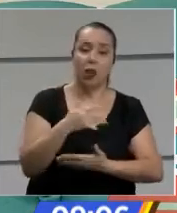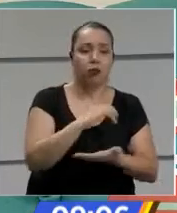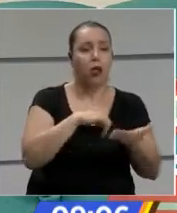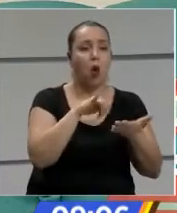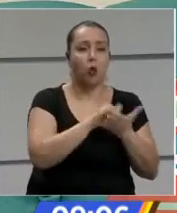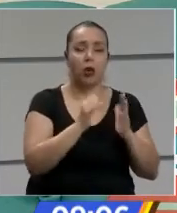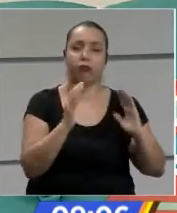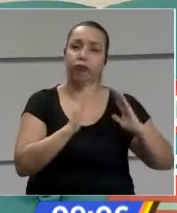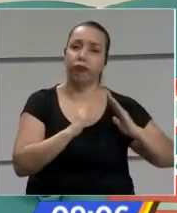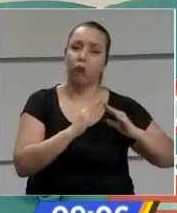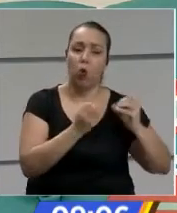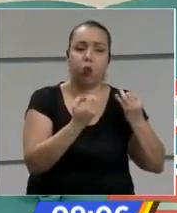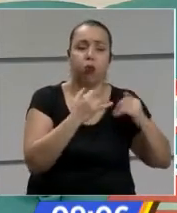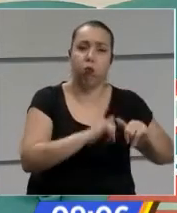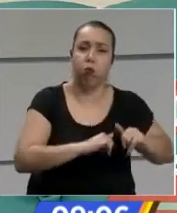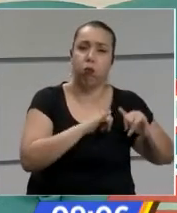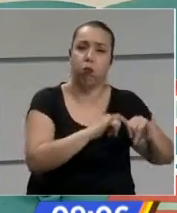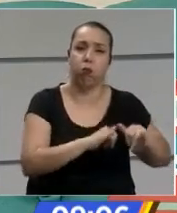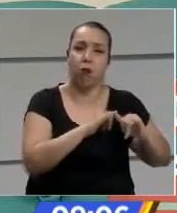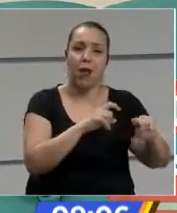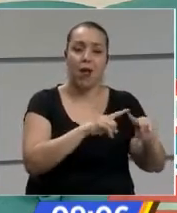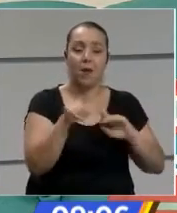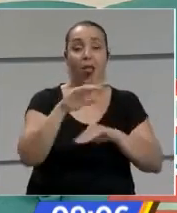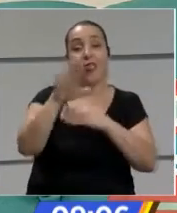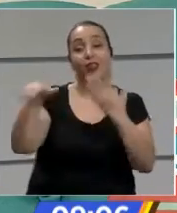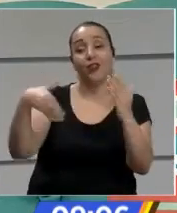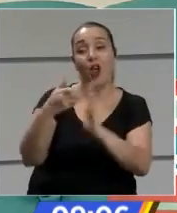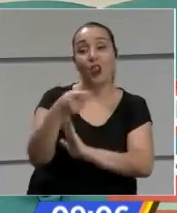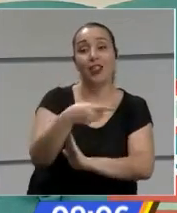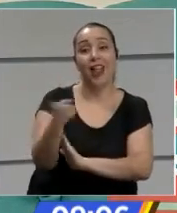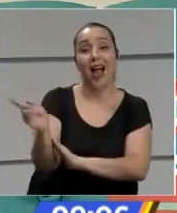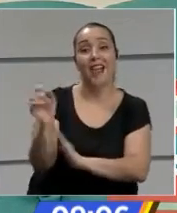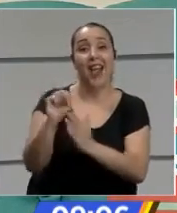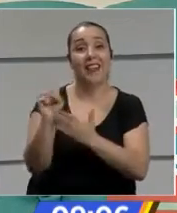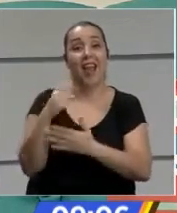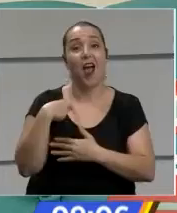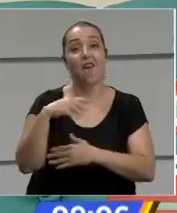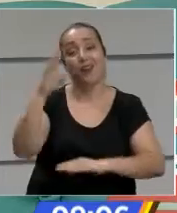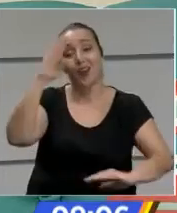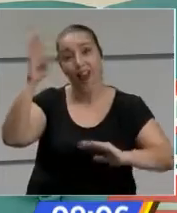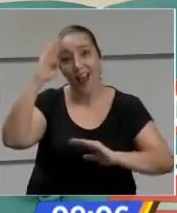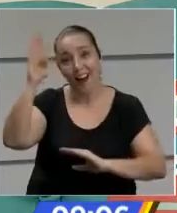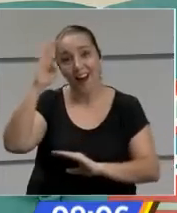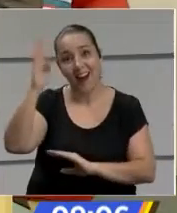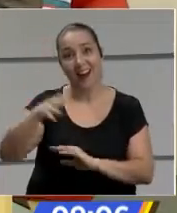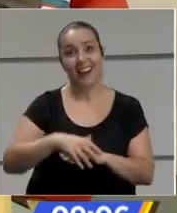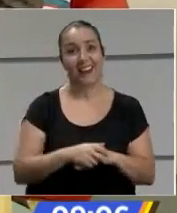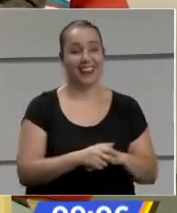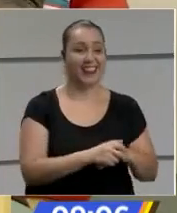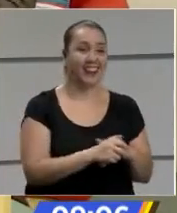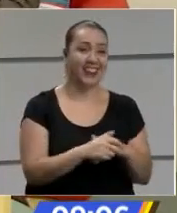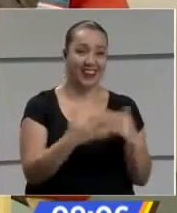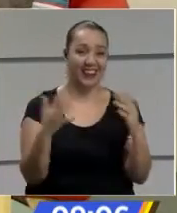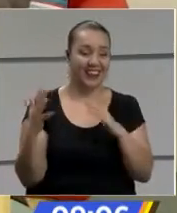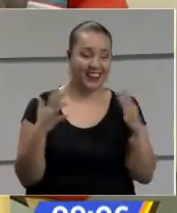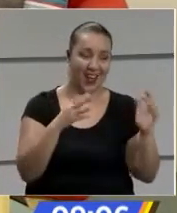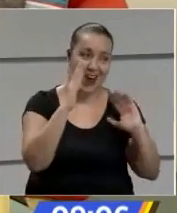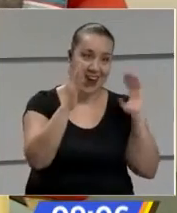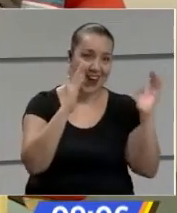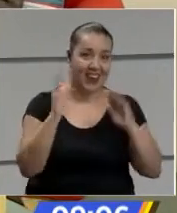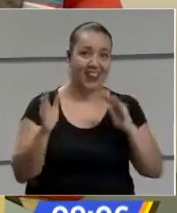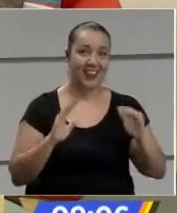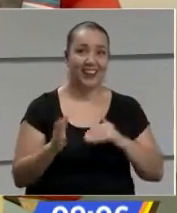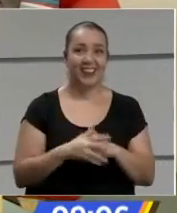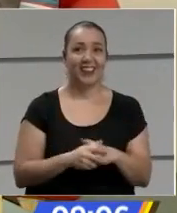José, pero todos allá en Siquirres, hola. Hola, hola a todos, hola. Amigos, hola, hola. Hola, no, hola.